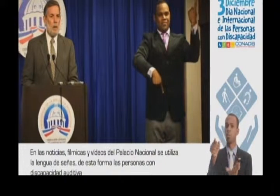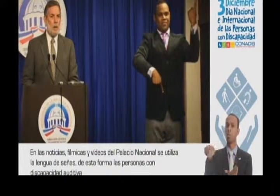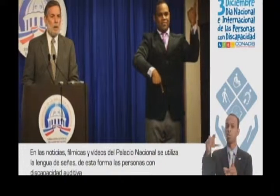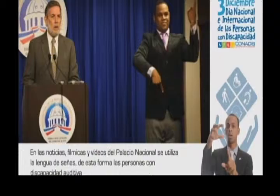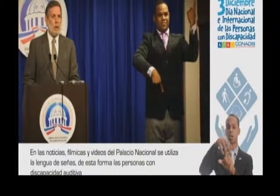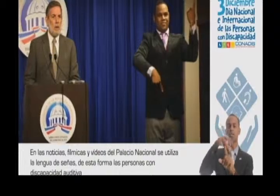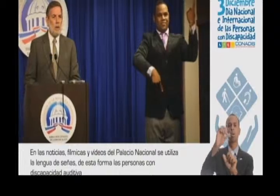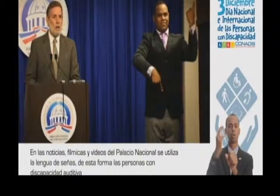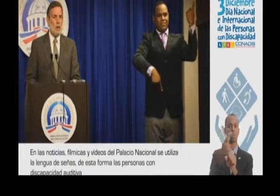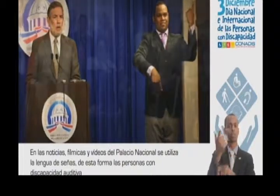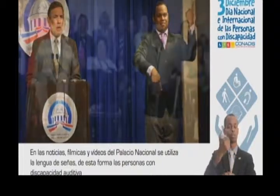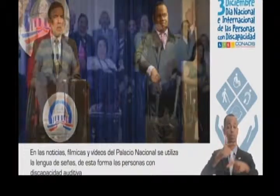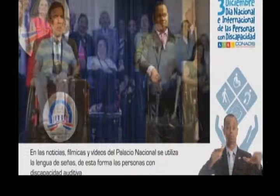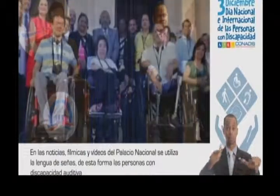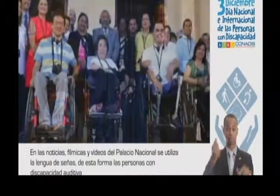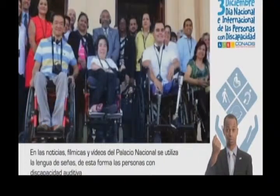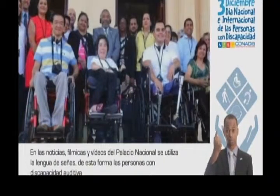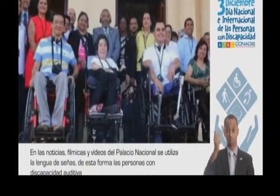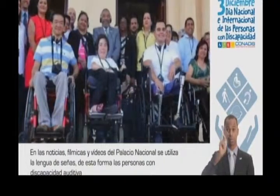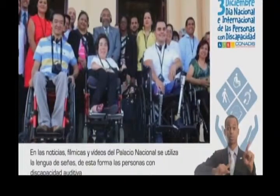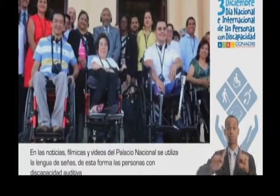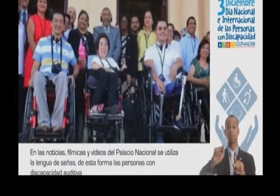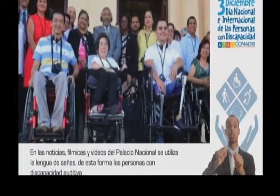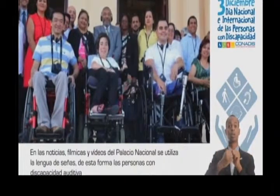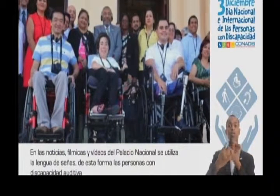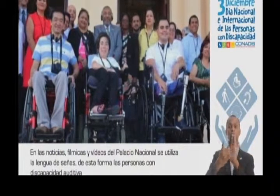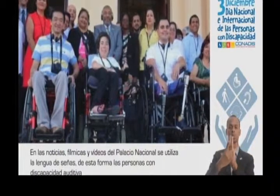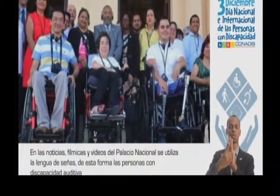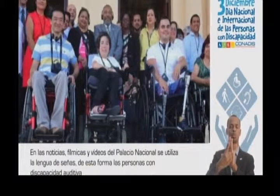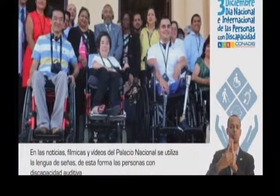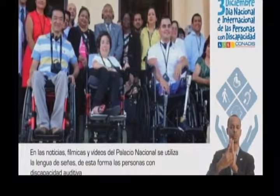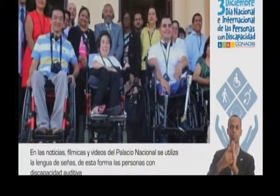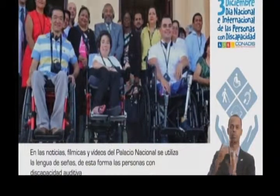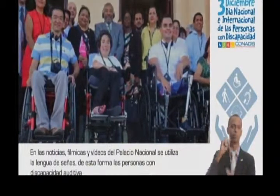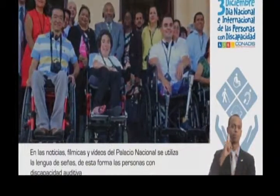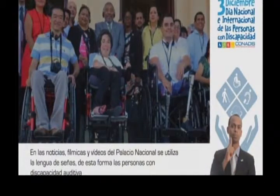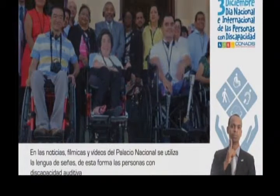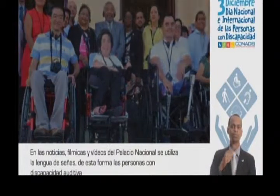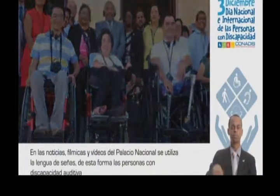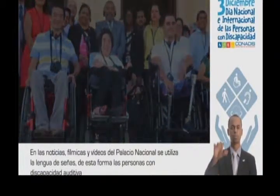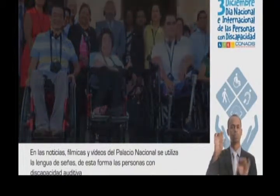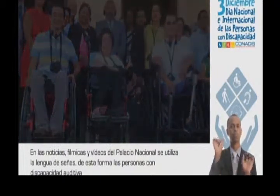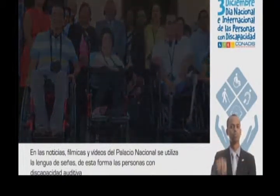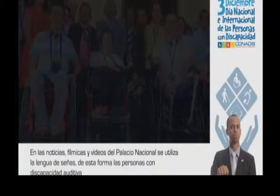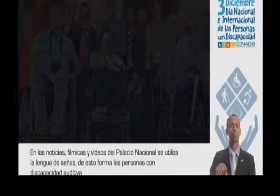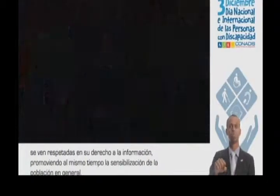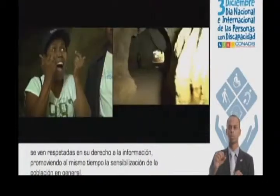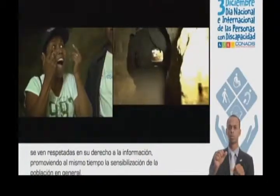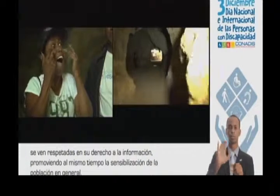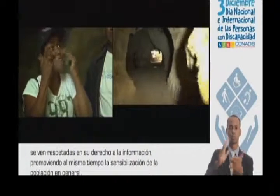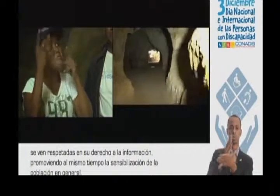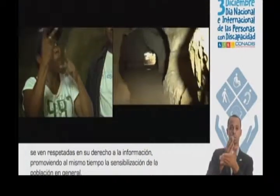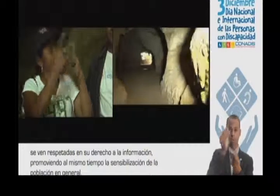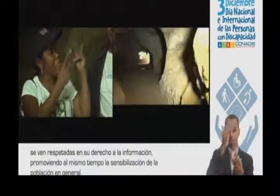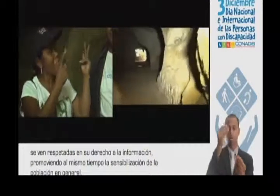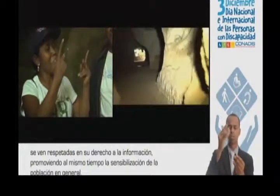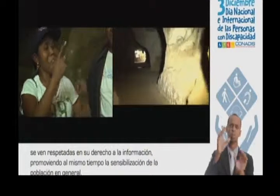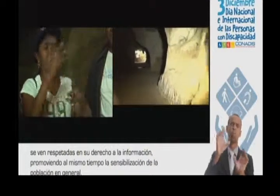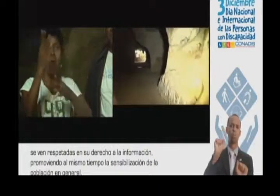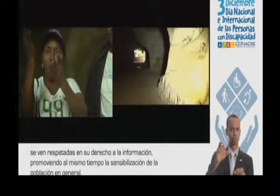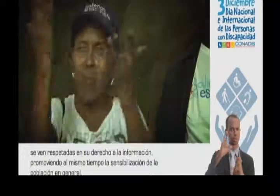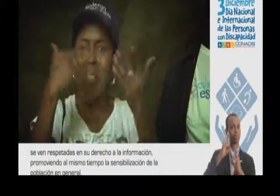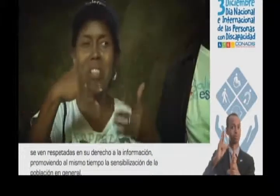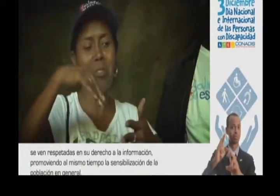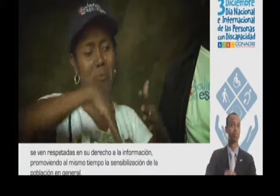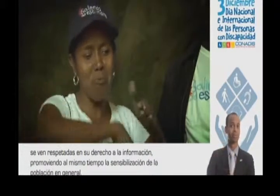diferentes áreas, pero también se han formado intérpretes, porque siempre hablamos de la necesidad de comunicación de la persona sorda, pero en realidad